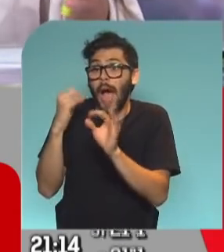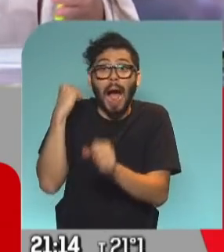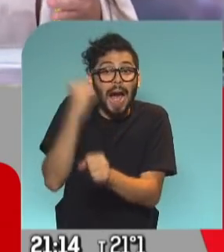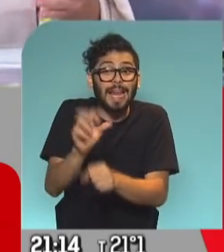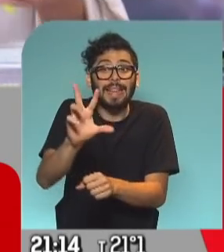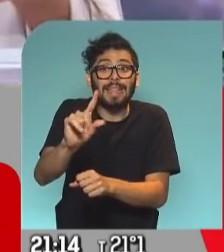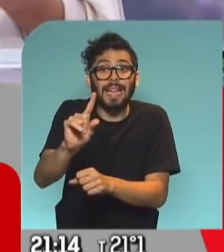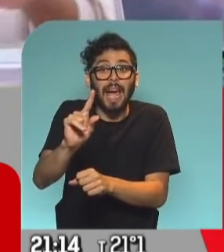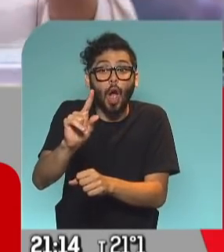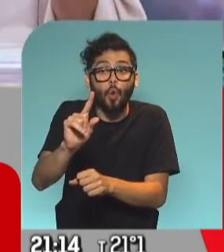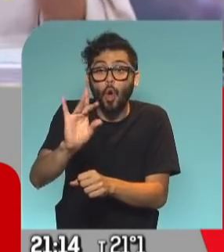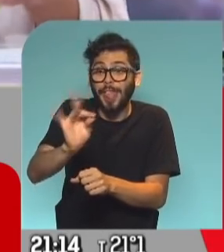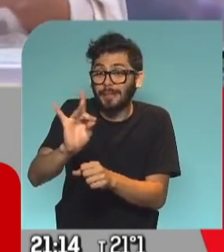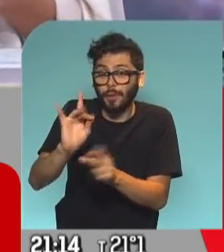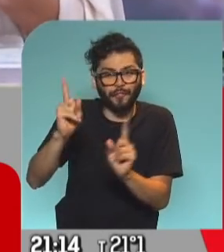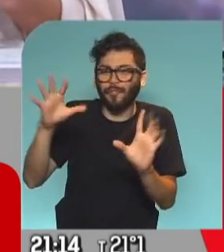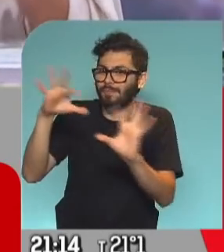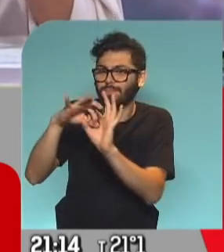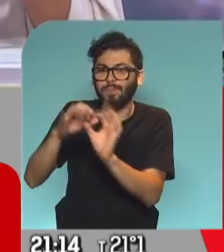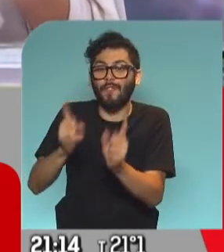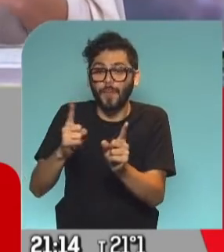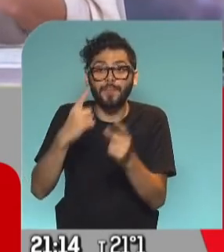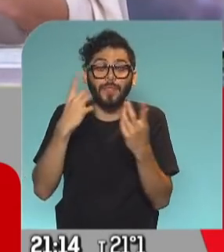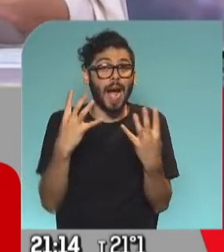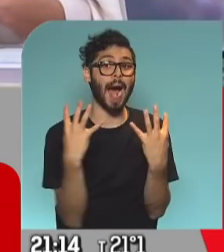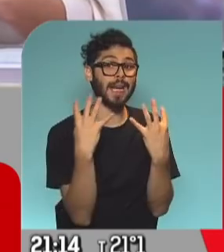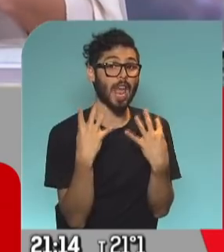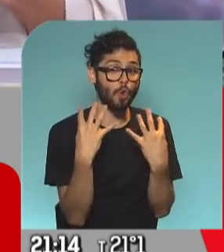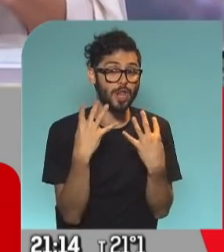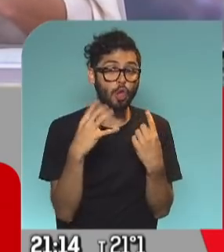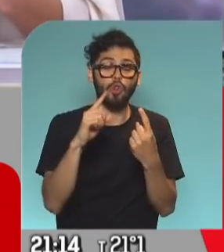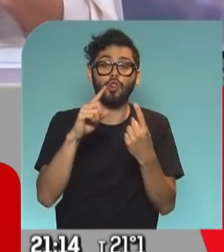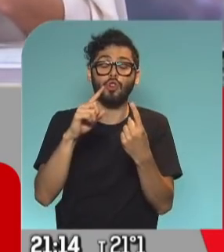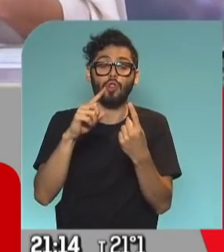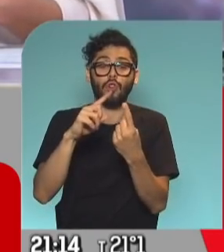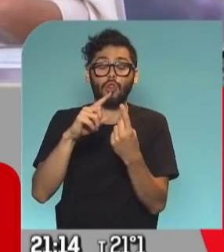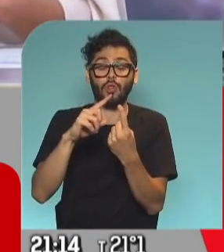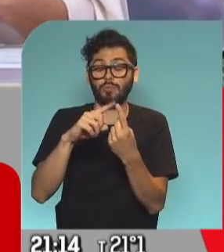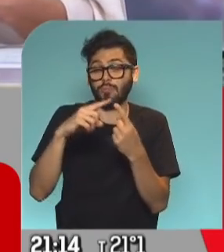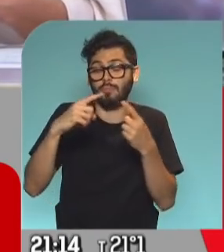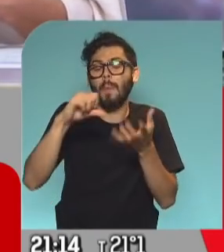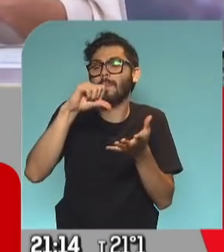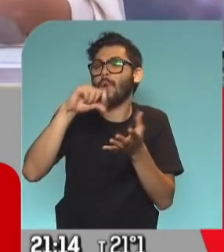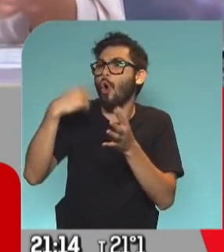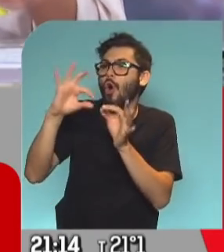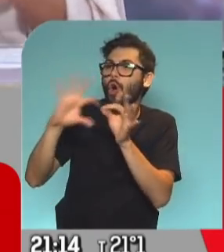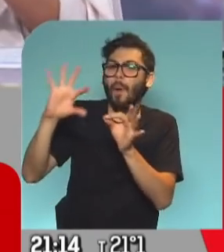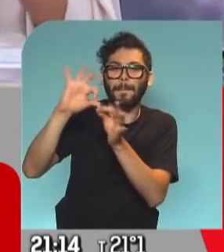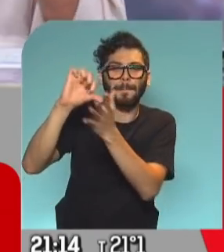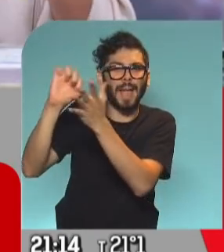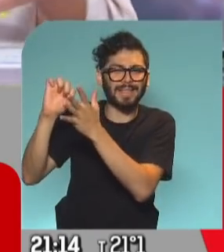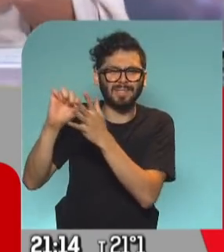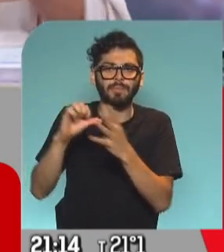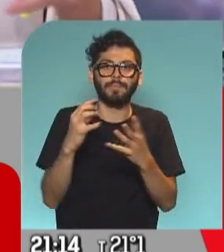paraguas normativo de la Unión Europea. De hecho, Reino Unido, a diferencia del resto, de la gran mayoría de los países del bloque, tiene